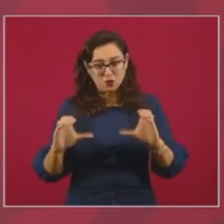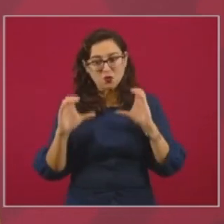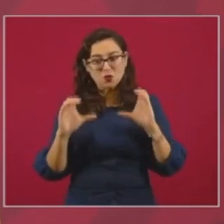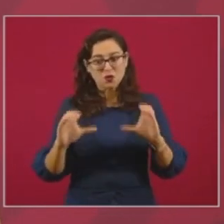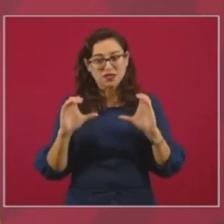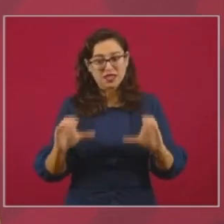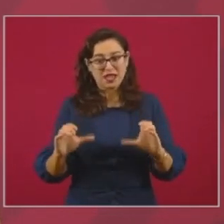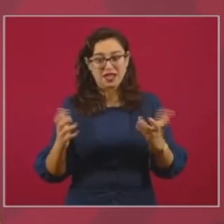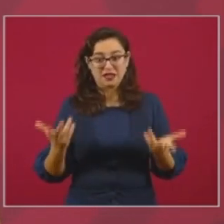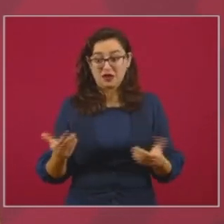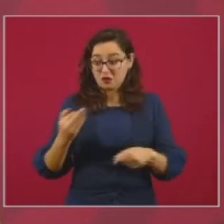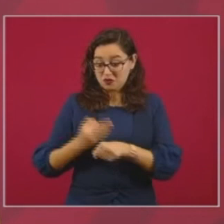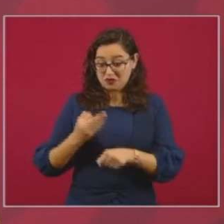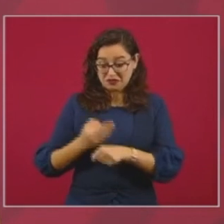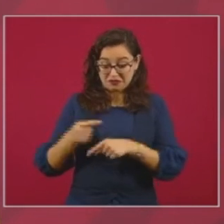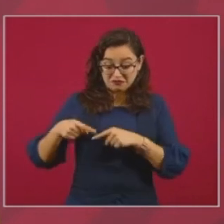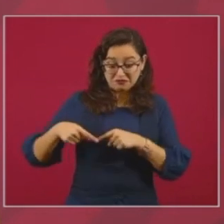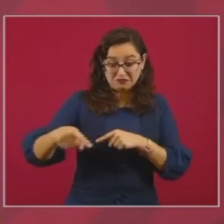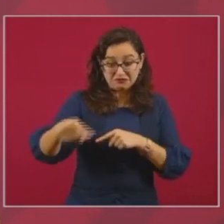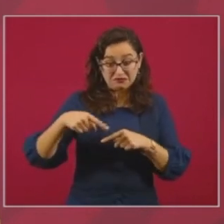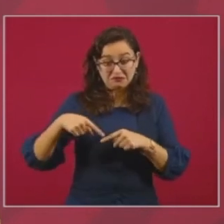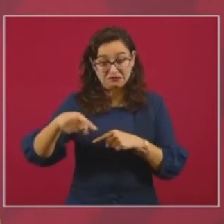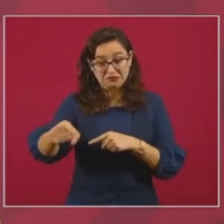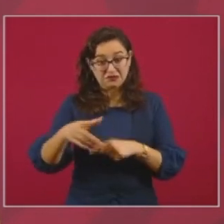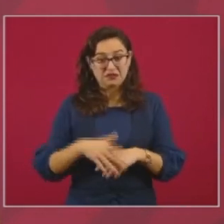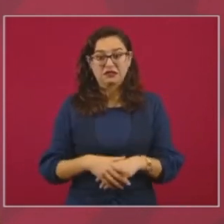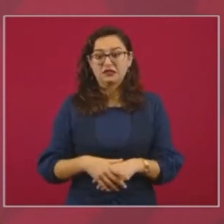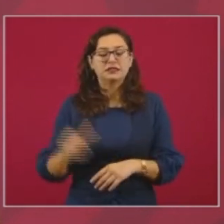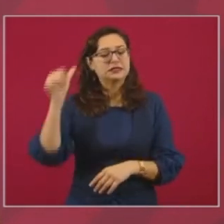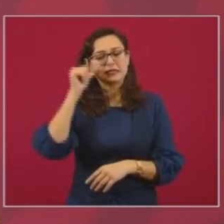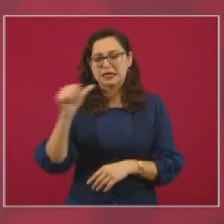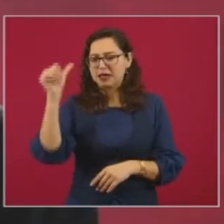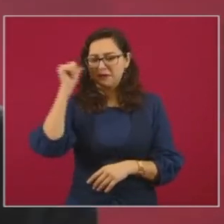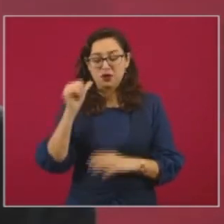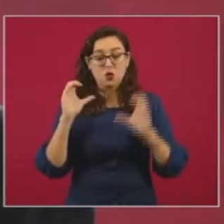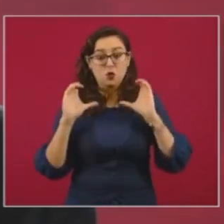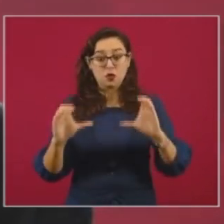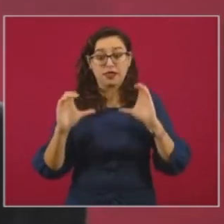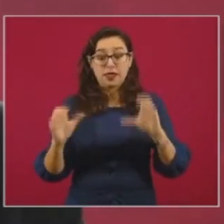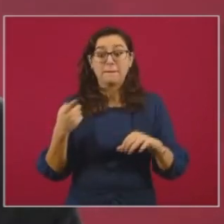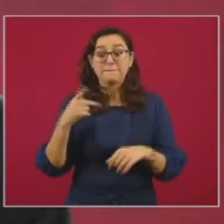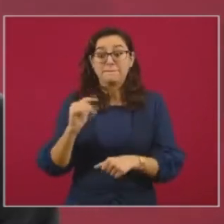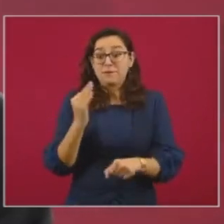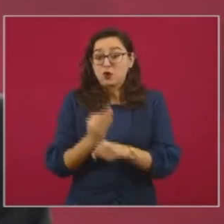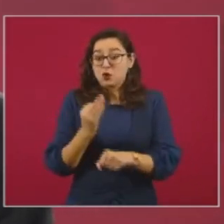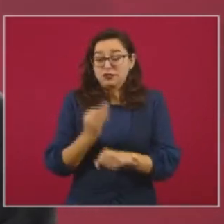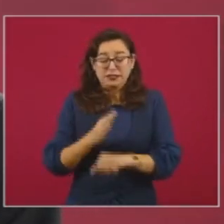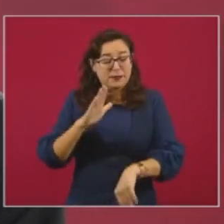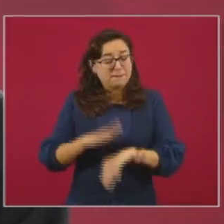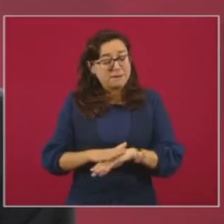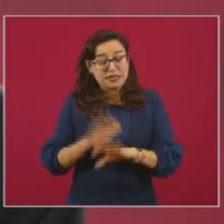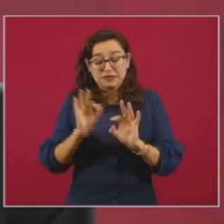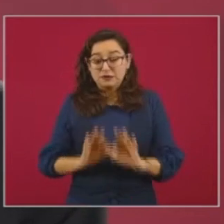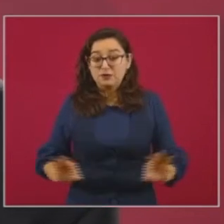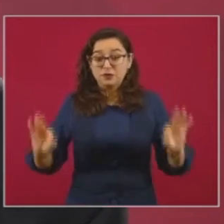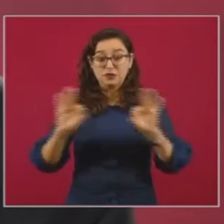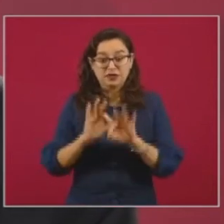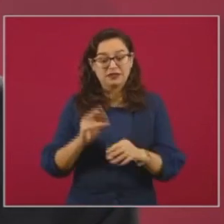hasta antes del 24, desde luego, cuidarnos siempre, pero de manera especial,